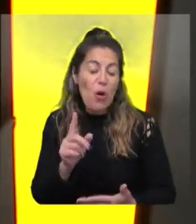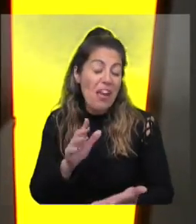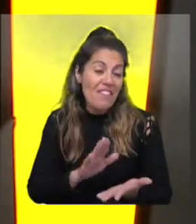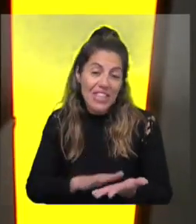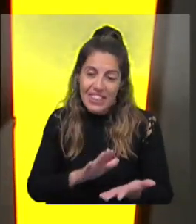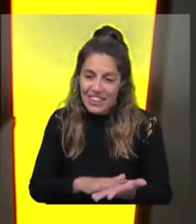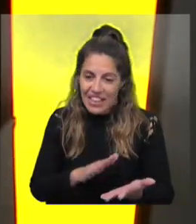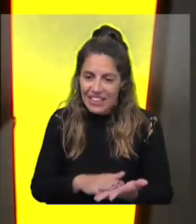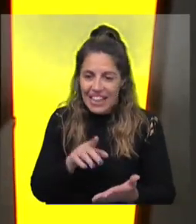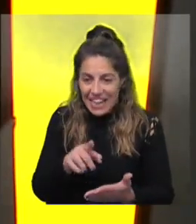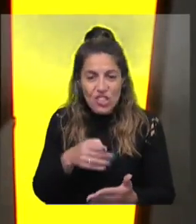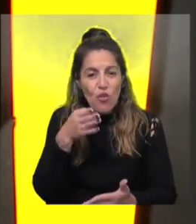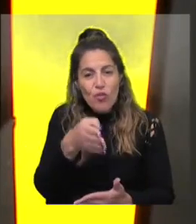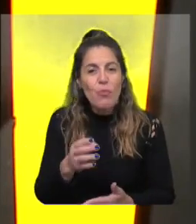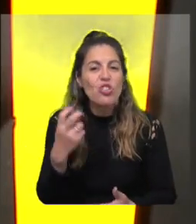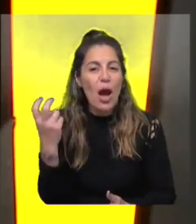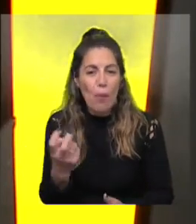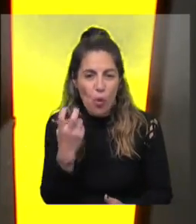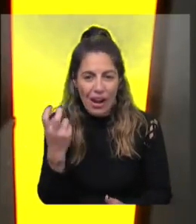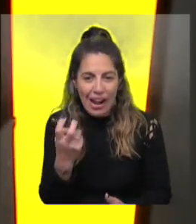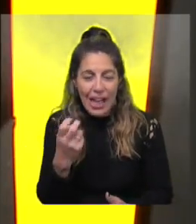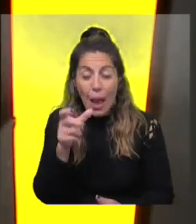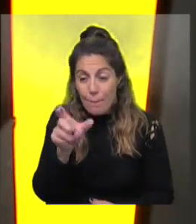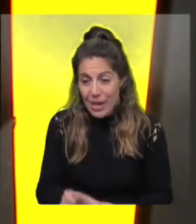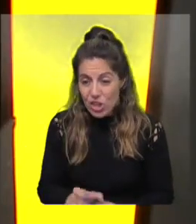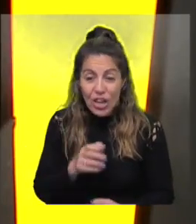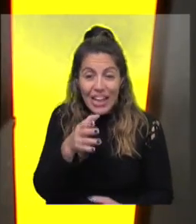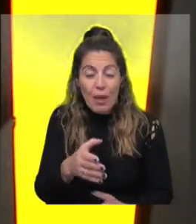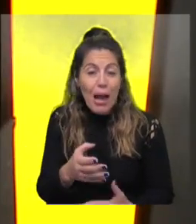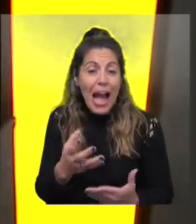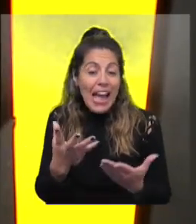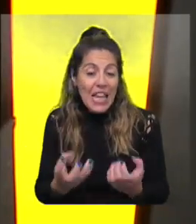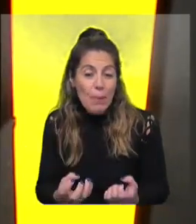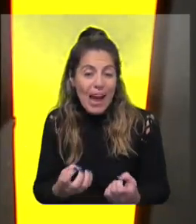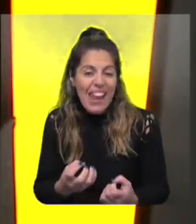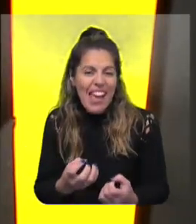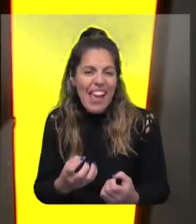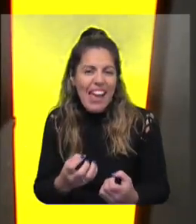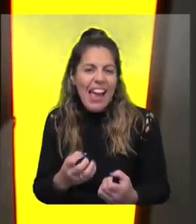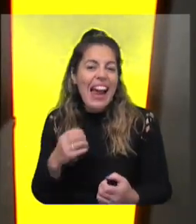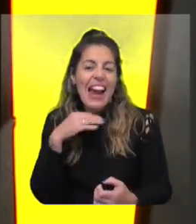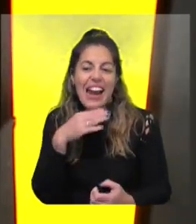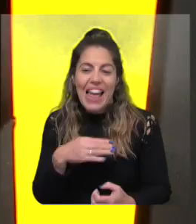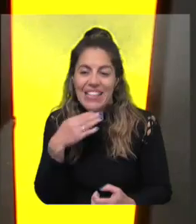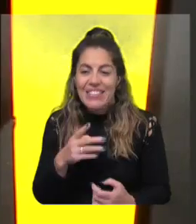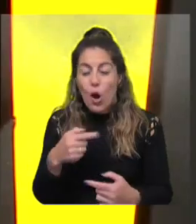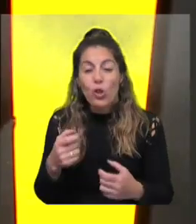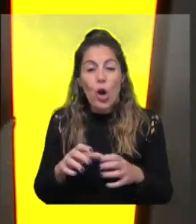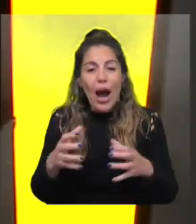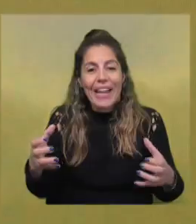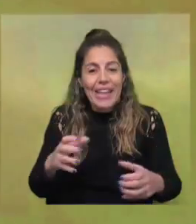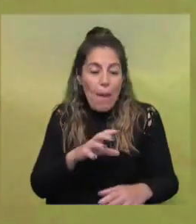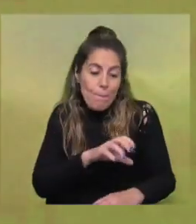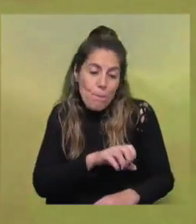evidente. Eso es lo que fuimos a buscar al gimnasio. Bien. Habrá gente que va a quemar grasas, habrá gente que va a generar músculo. No, los... Porque no tiene más